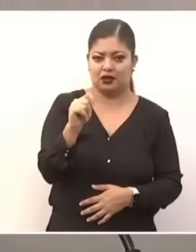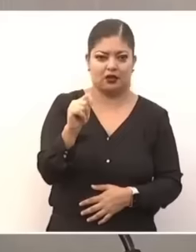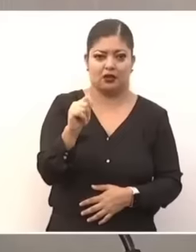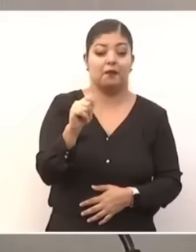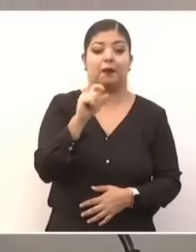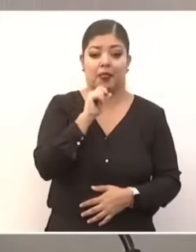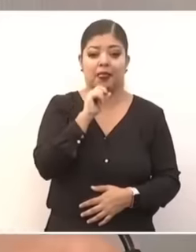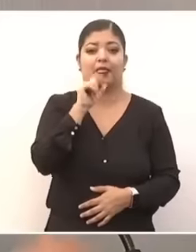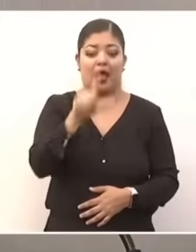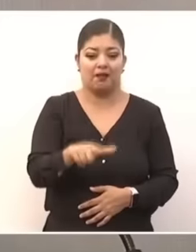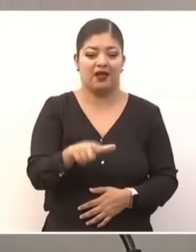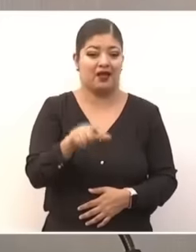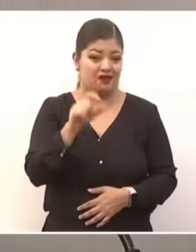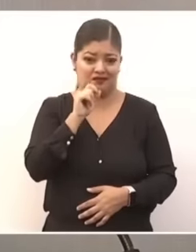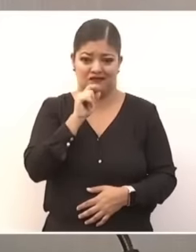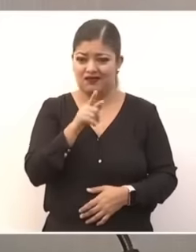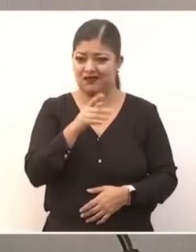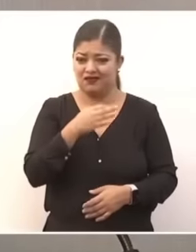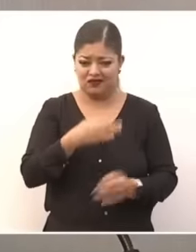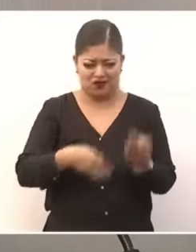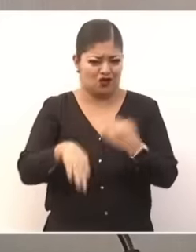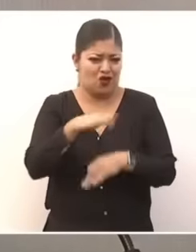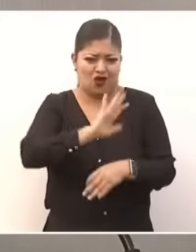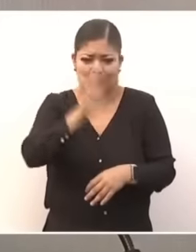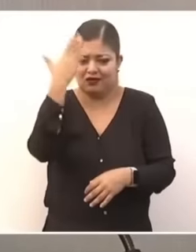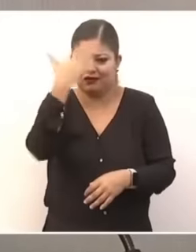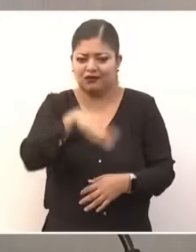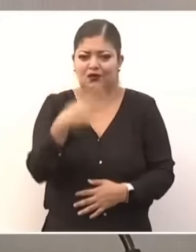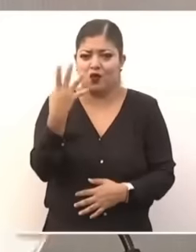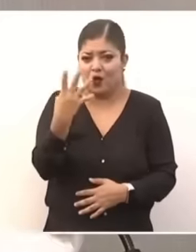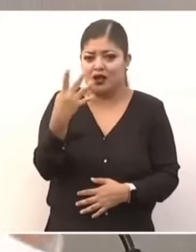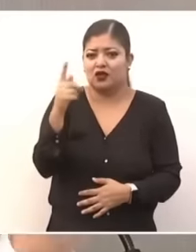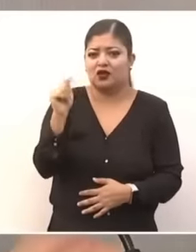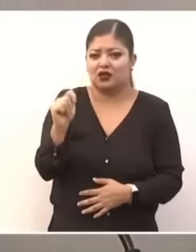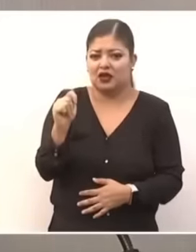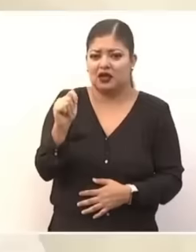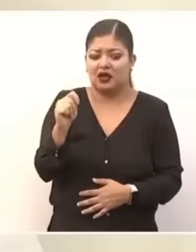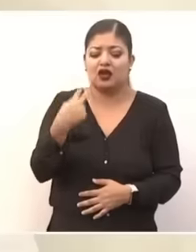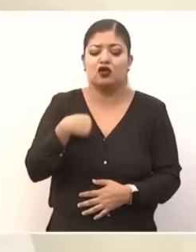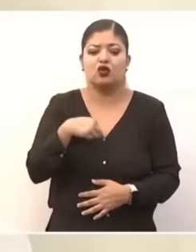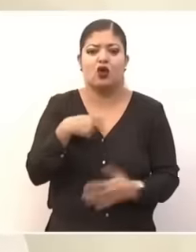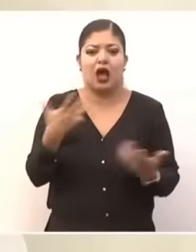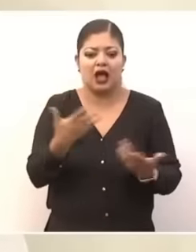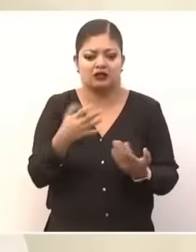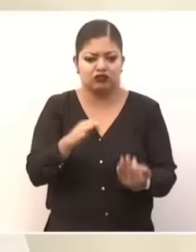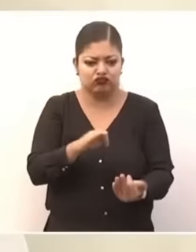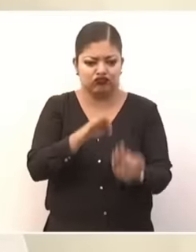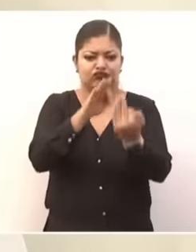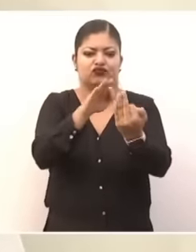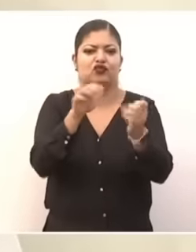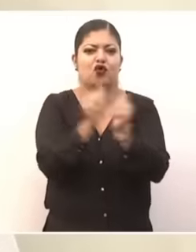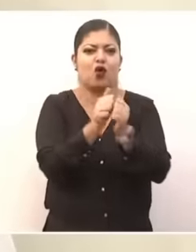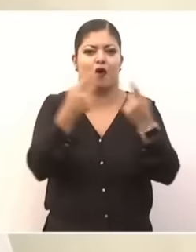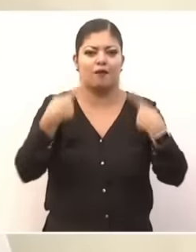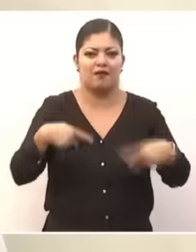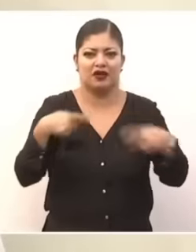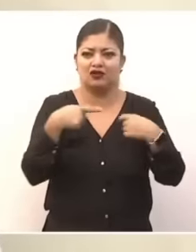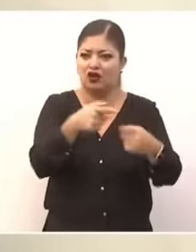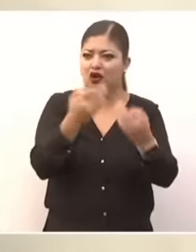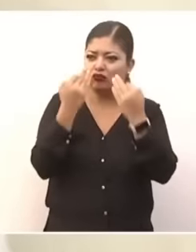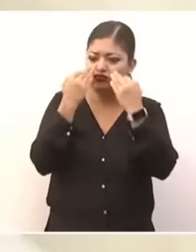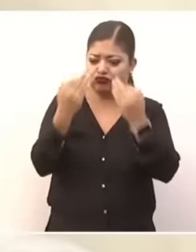sino que como todo en la Cuarta Transformación, lo hacemos de frente a la gente, de frente al pueblo de